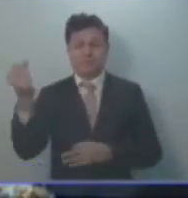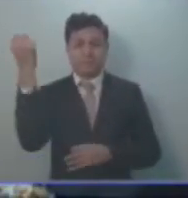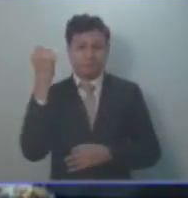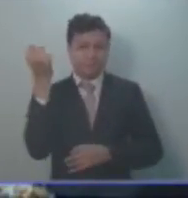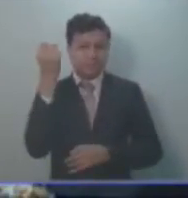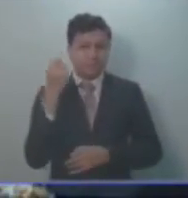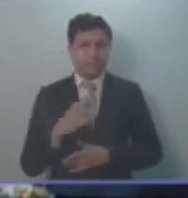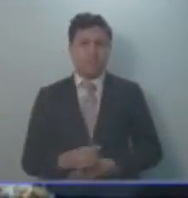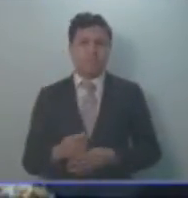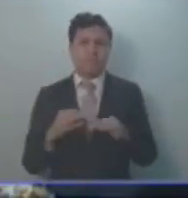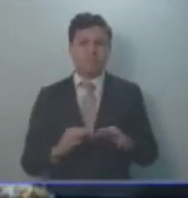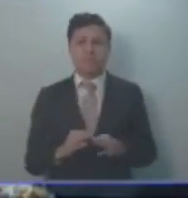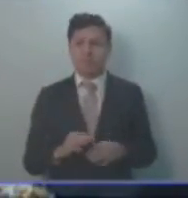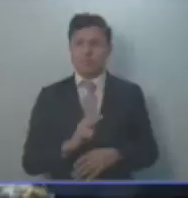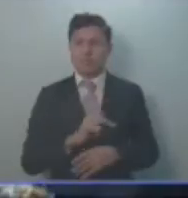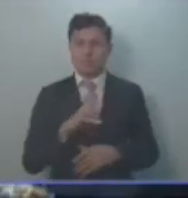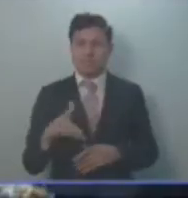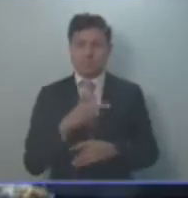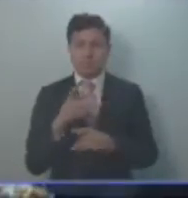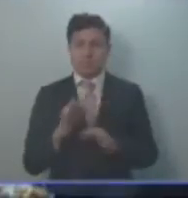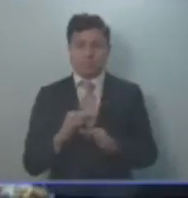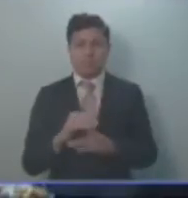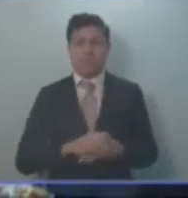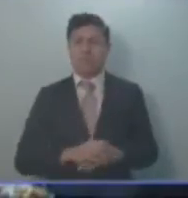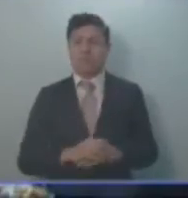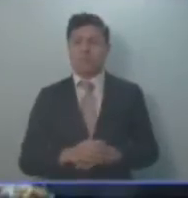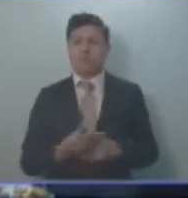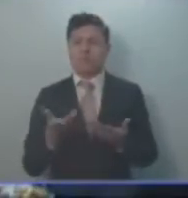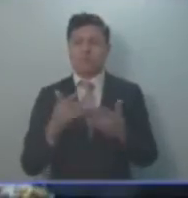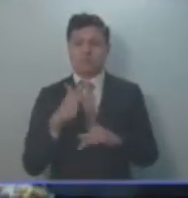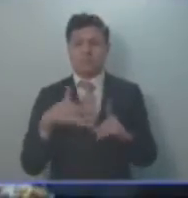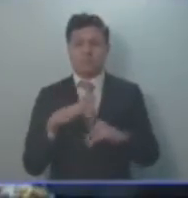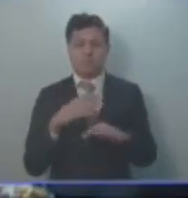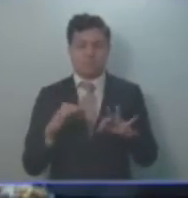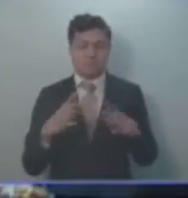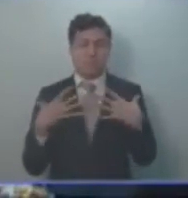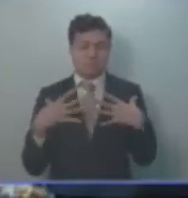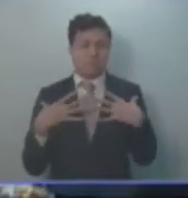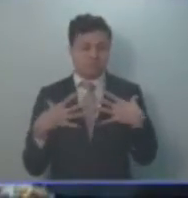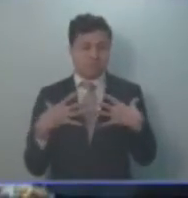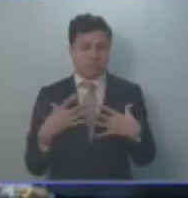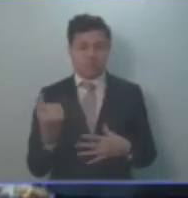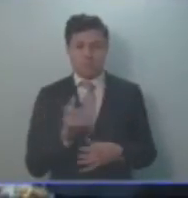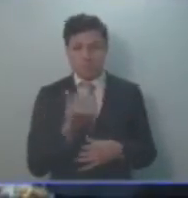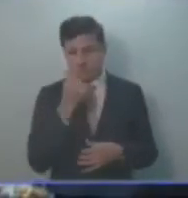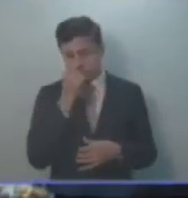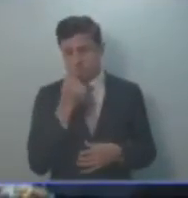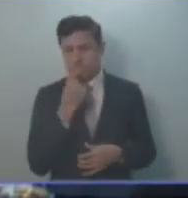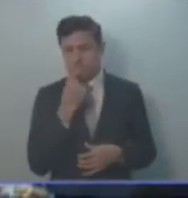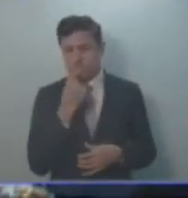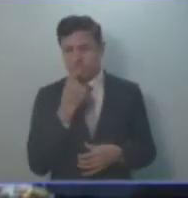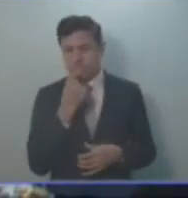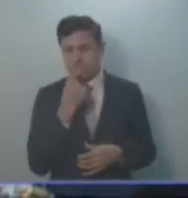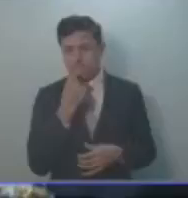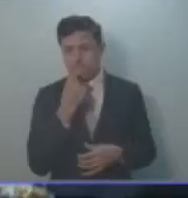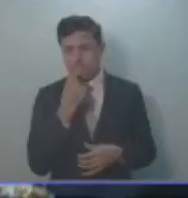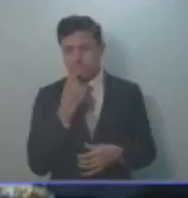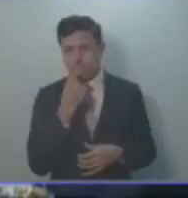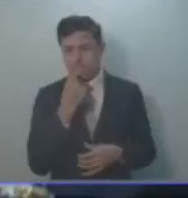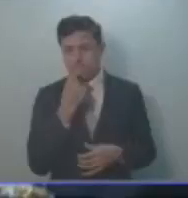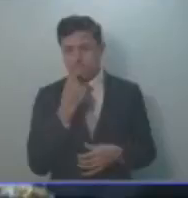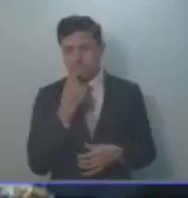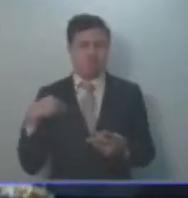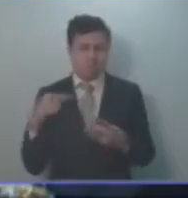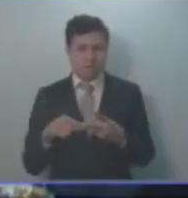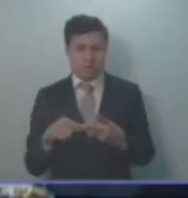principalmente patrimoniales, empeorando las condiciones de vida de las personas que lo padecen, sus familias